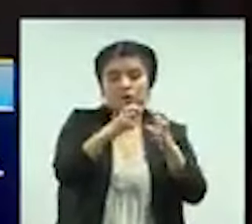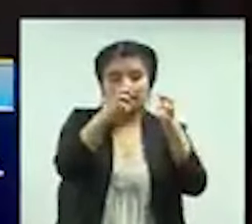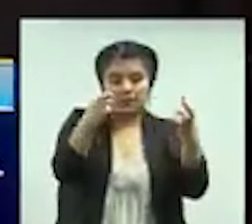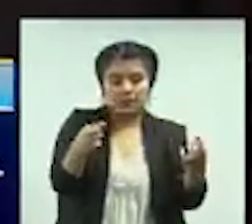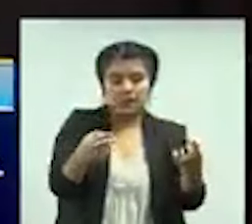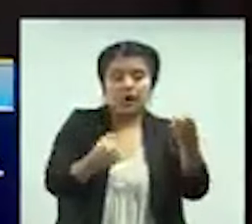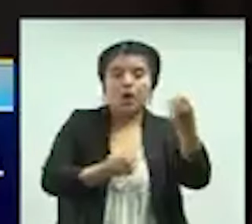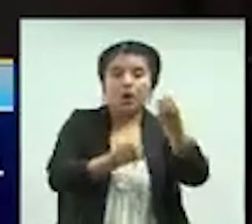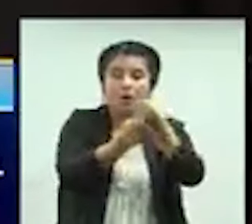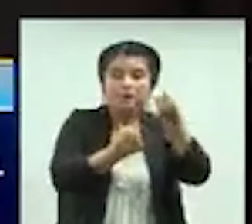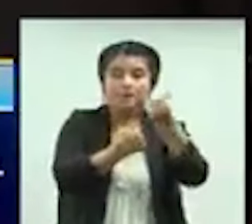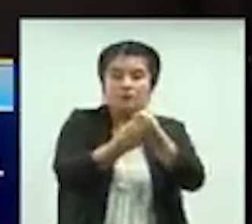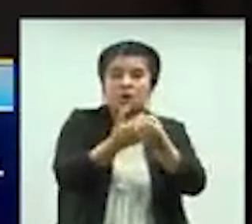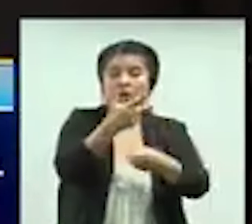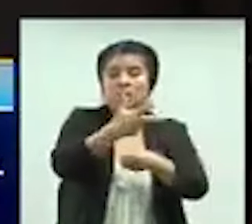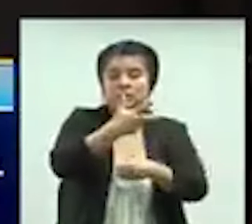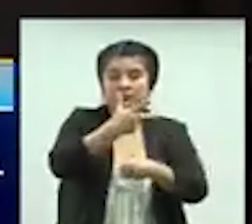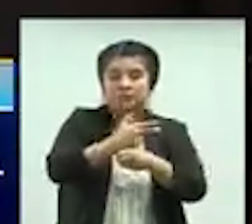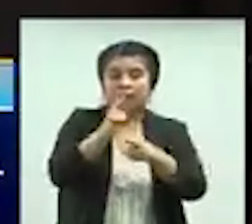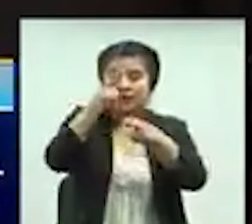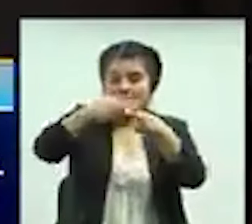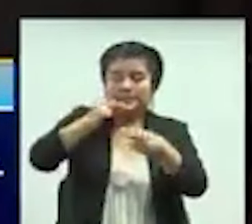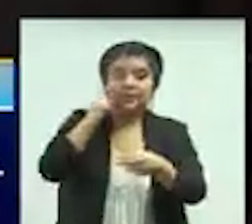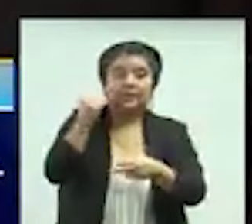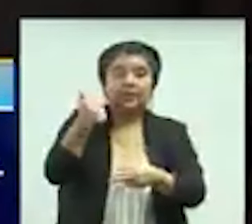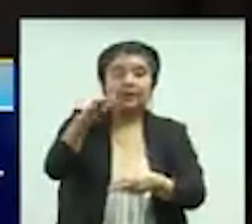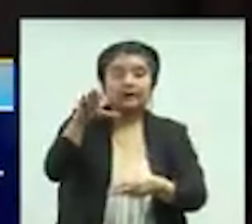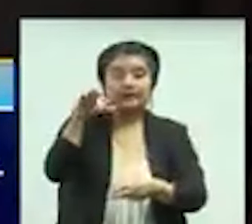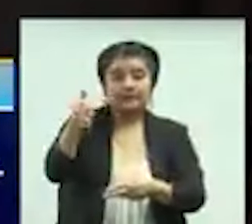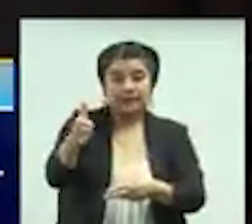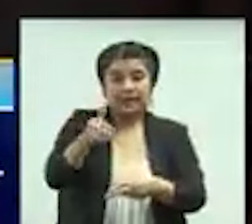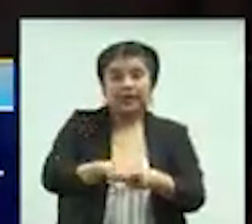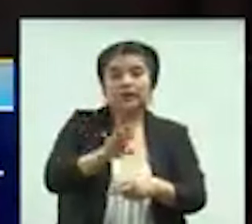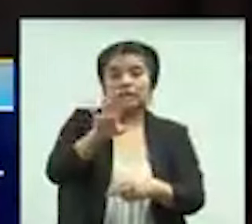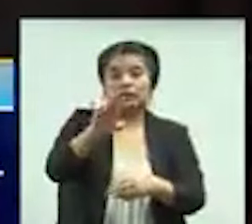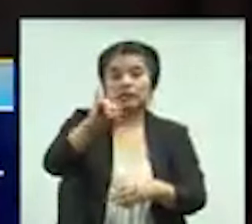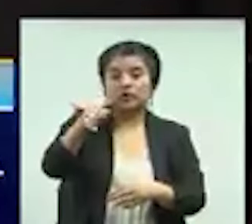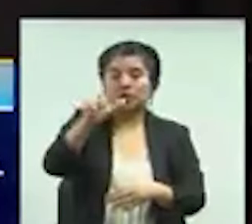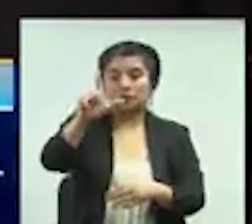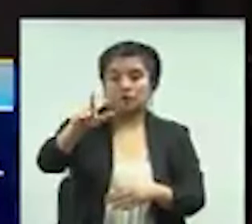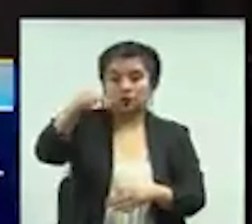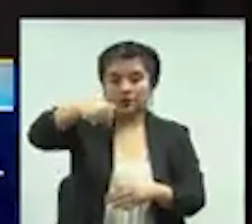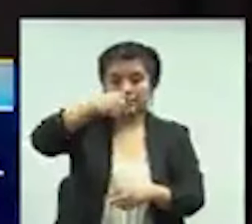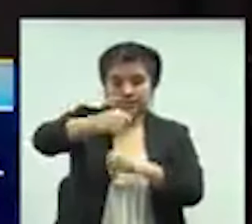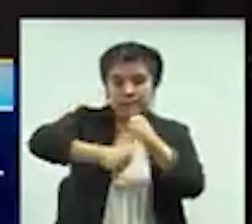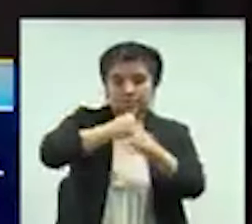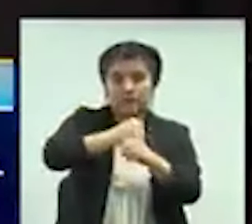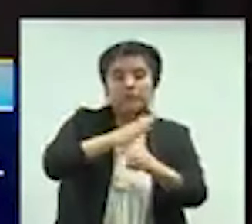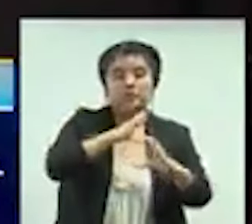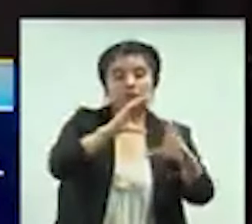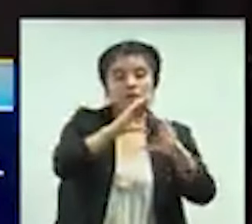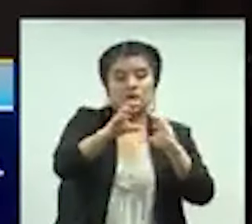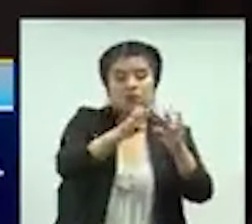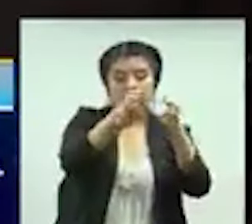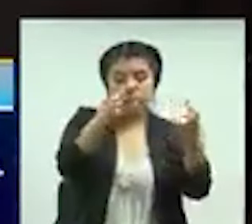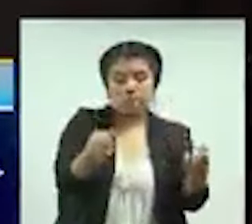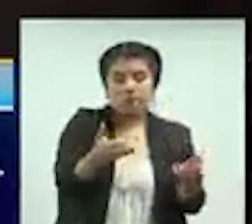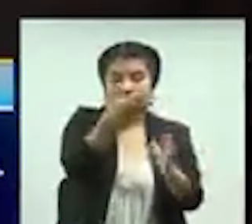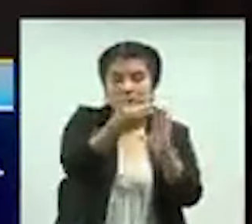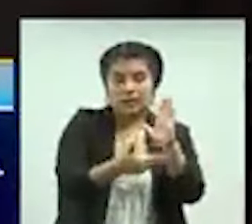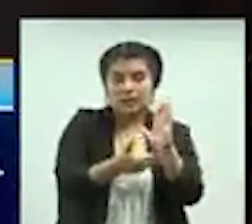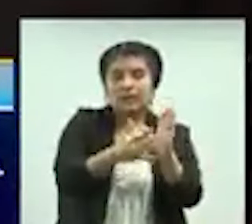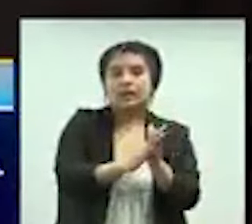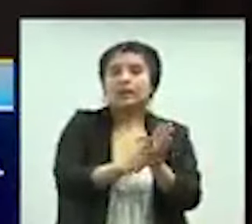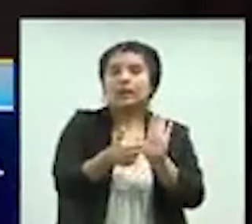la propuesta de un alto al fuego en la Franja de Gaza del 4 de junio de este año. Tenemos el comunicado de prensa sobre la posición